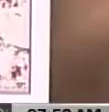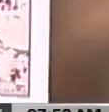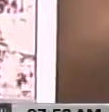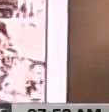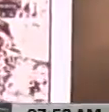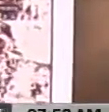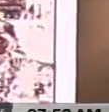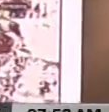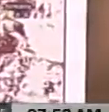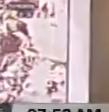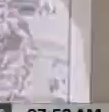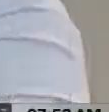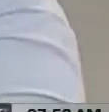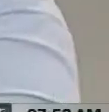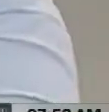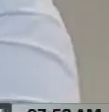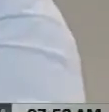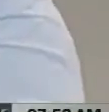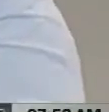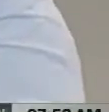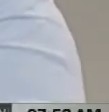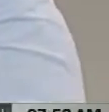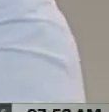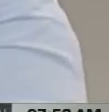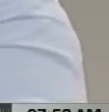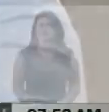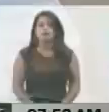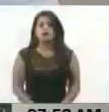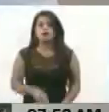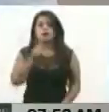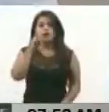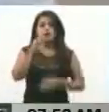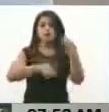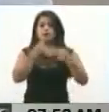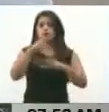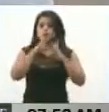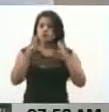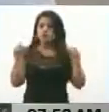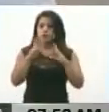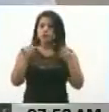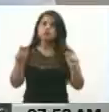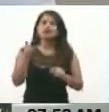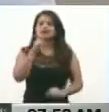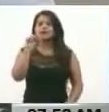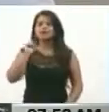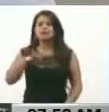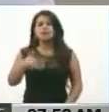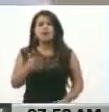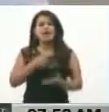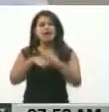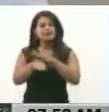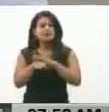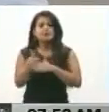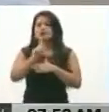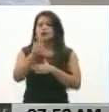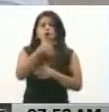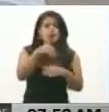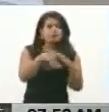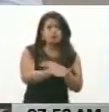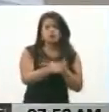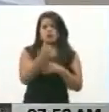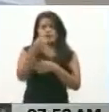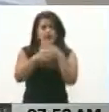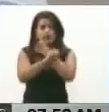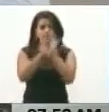hace unos minutos, comentó que había que hablar de los números. ¿Quiénes tienen acceso a? Bueno, de acuerdo a información suministrada por